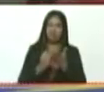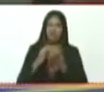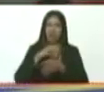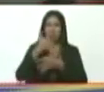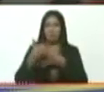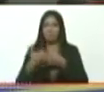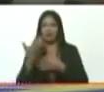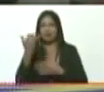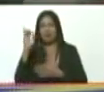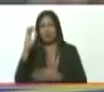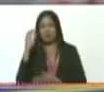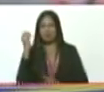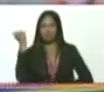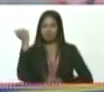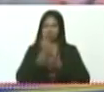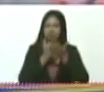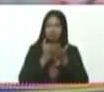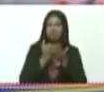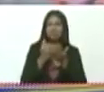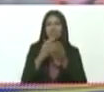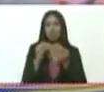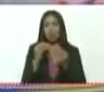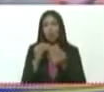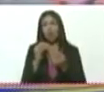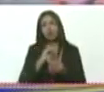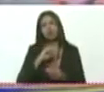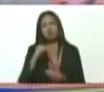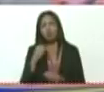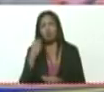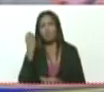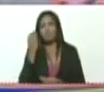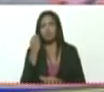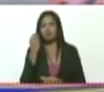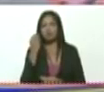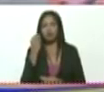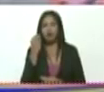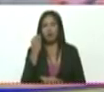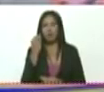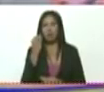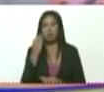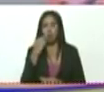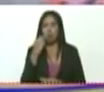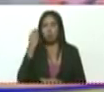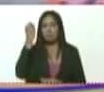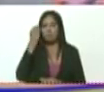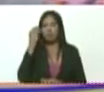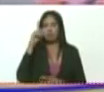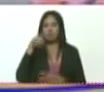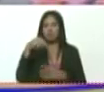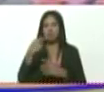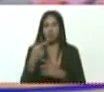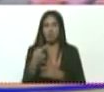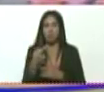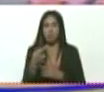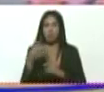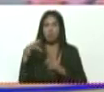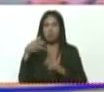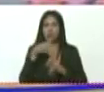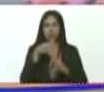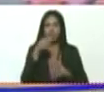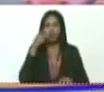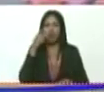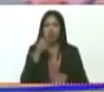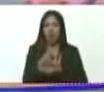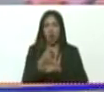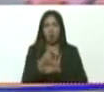asesinos. Y en el momento que considere prudente, luego de un largo seguimiento, di la orden